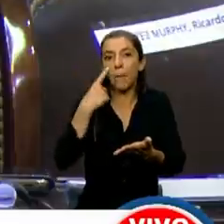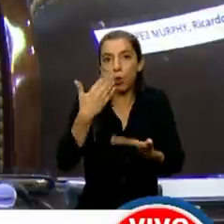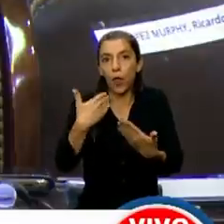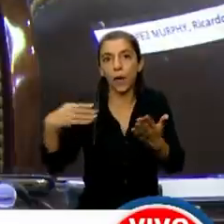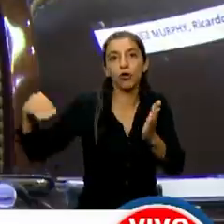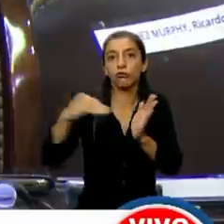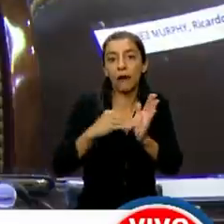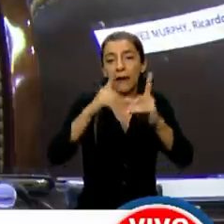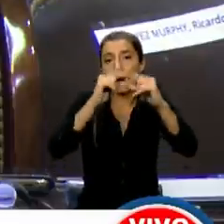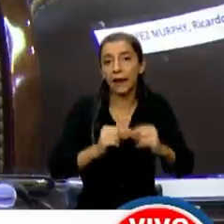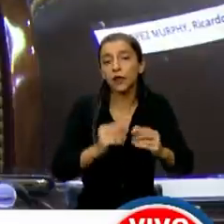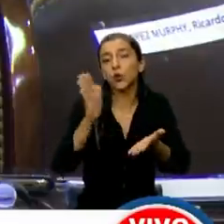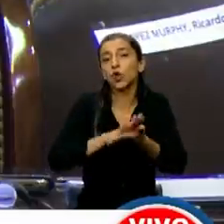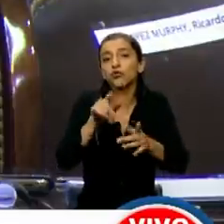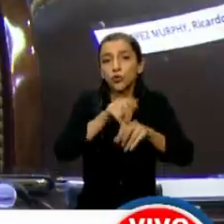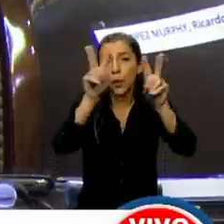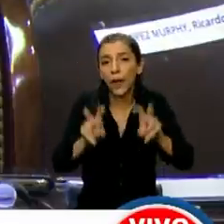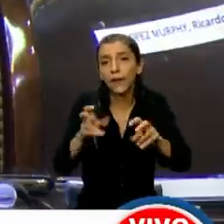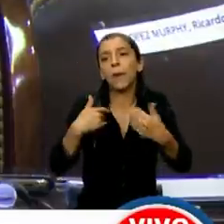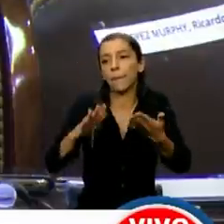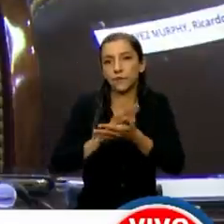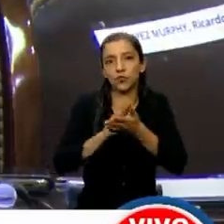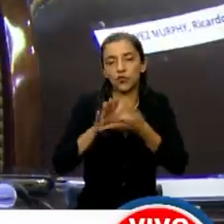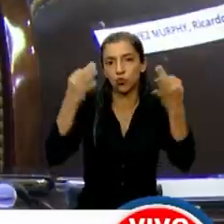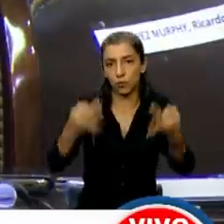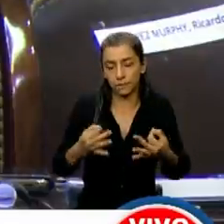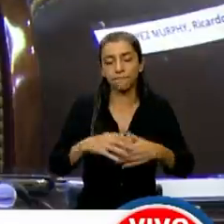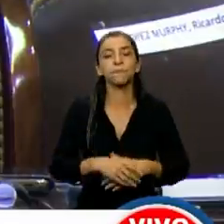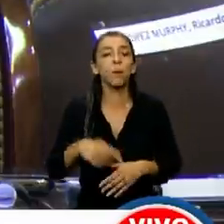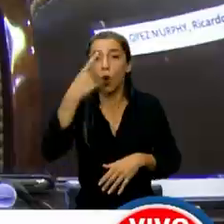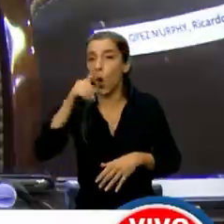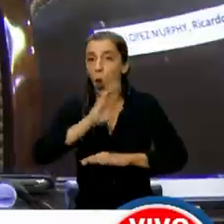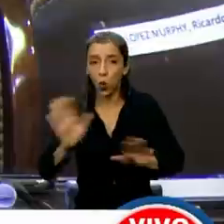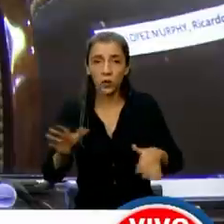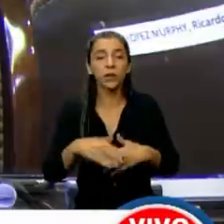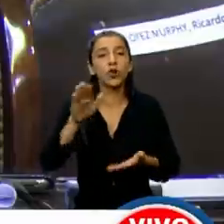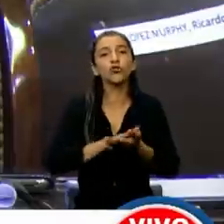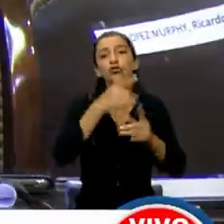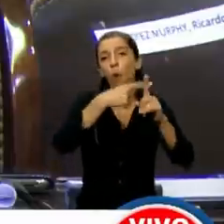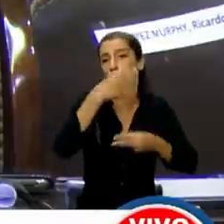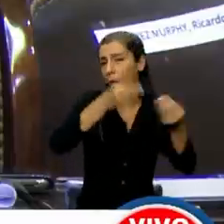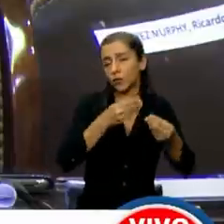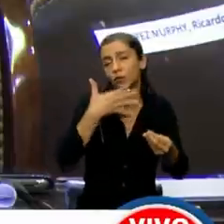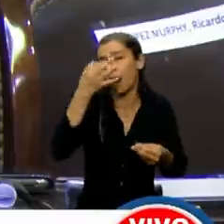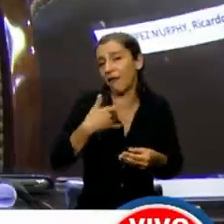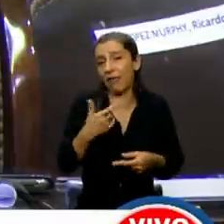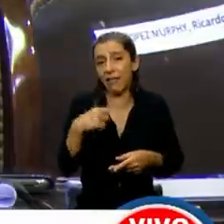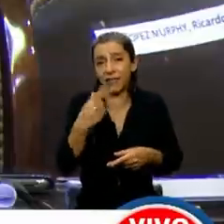artículos que puedan remediar esta situación para concurrir presidente este presupuesto es inmutable